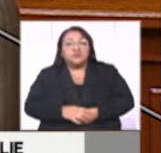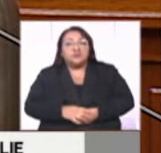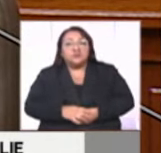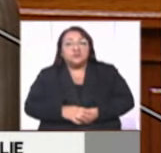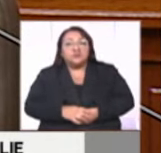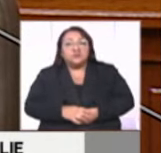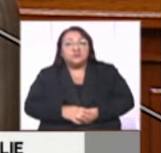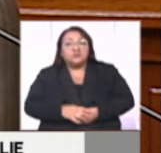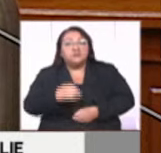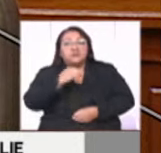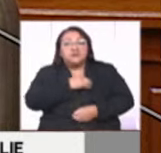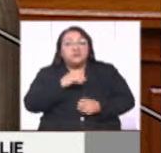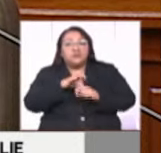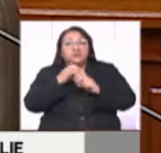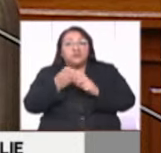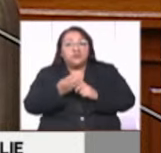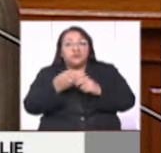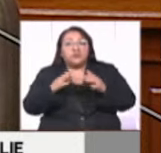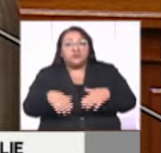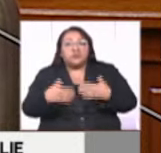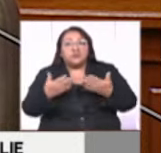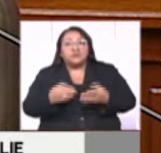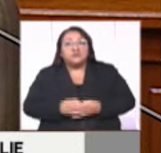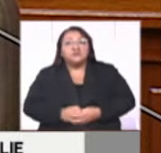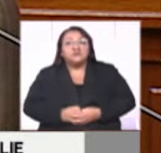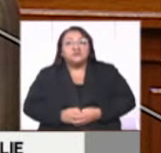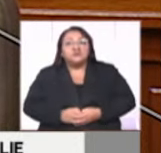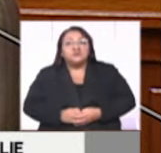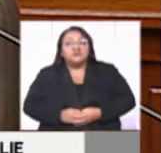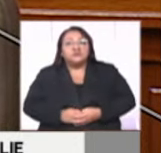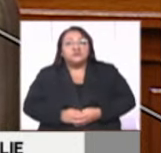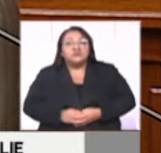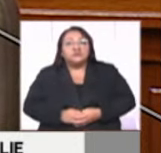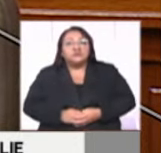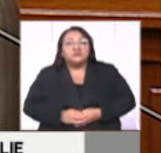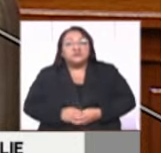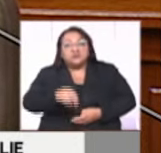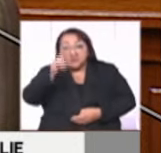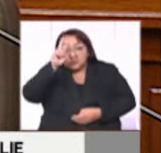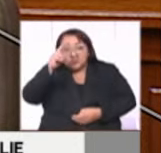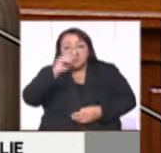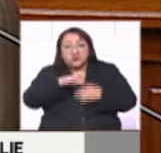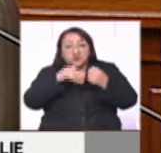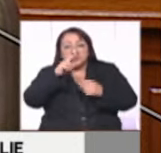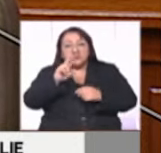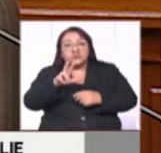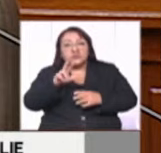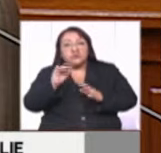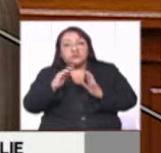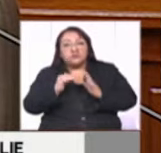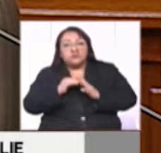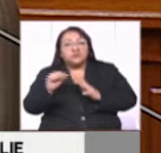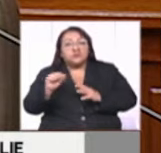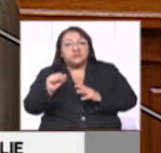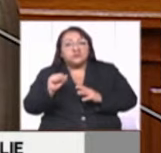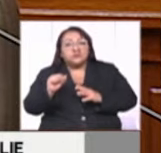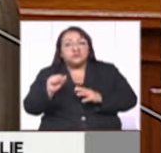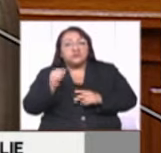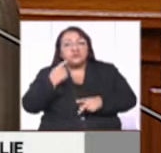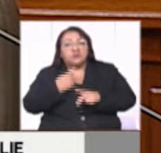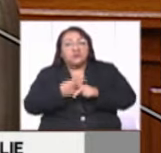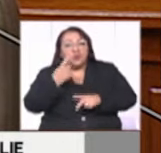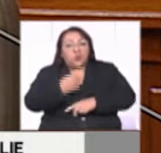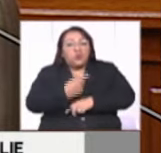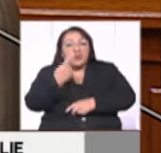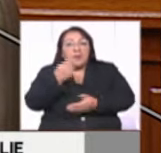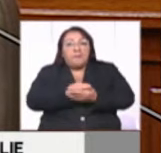ministra de Cultura le ha costado al Cusco y al país más de 3 millones de soles por cada día